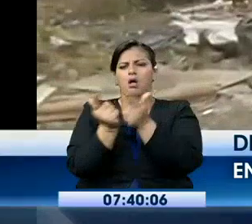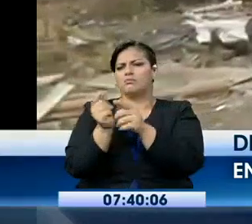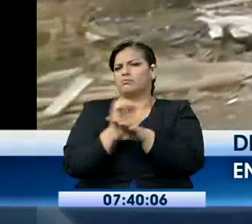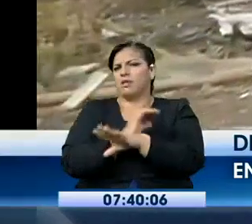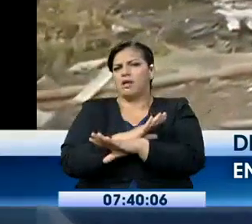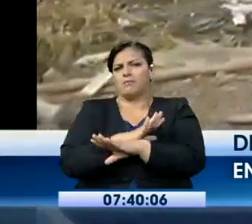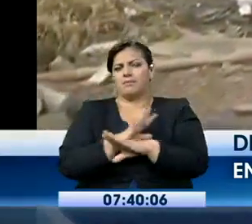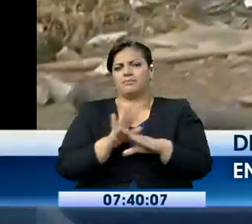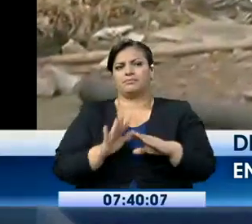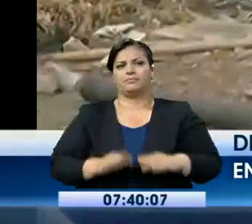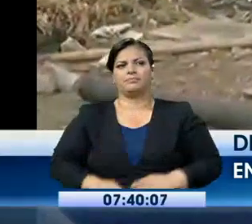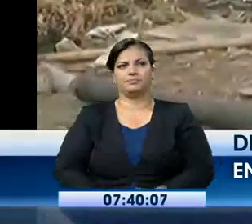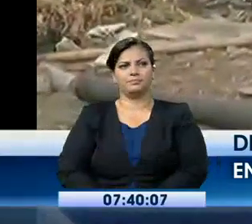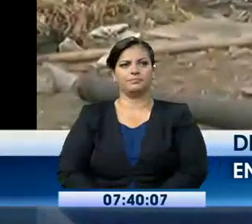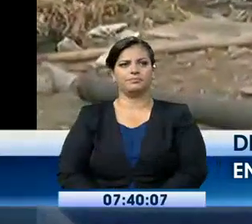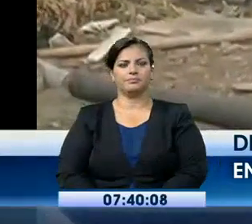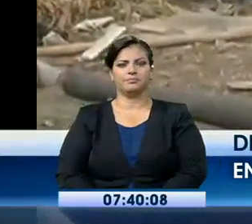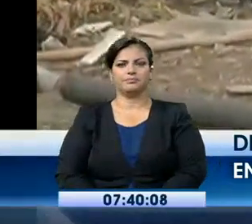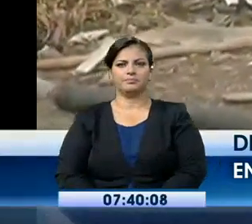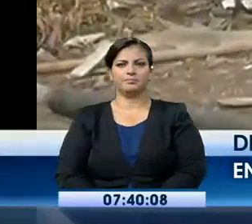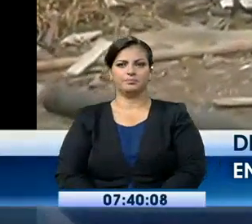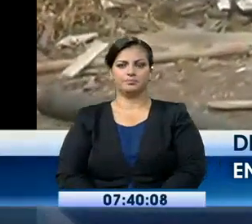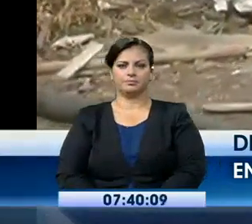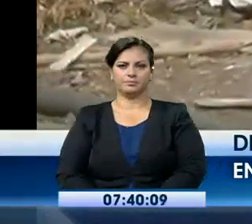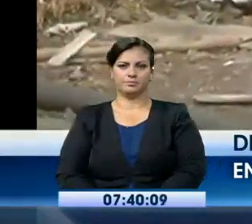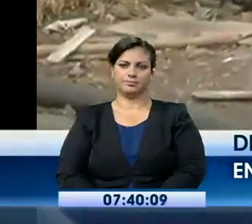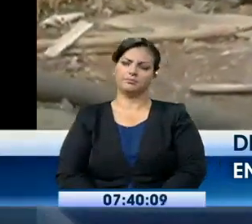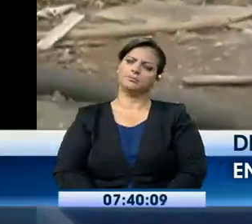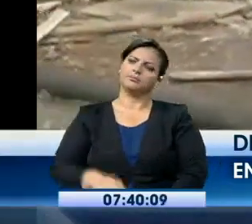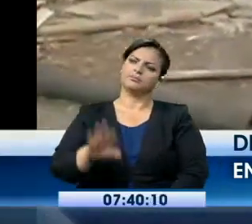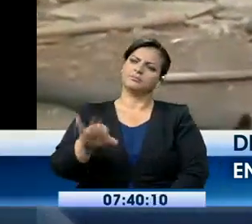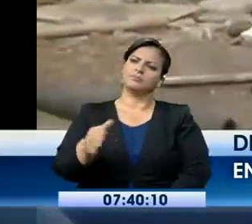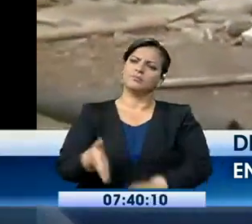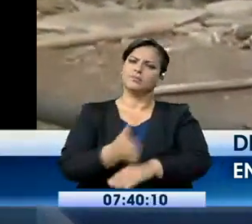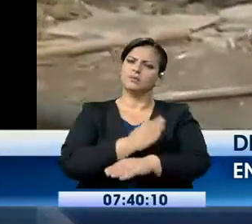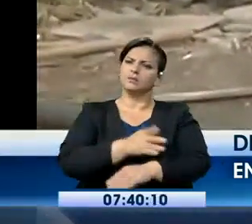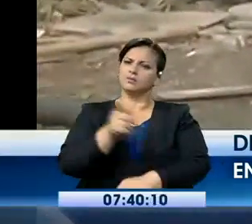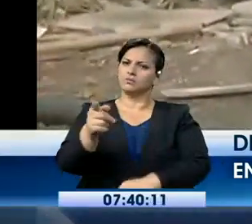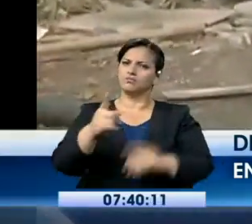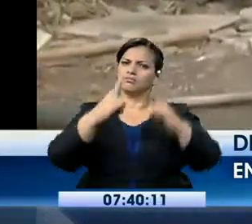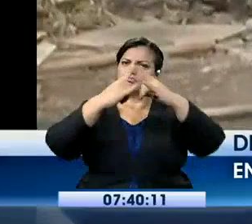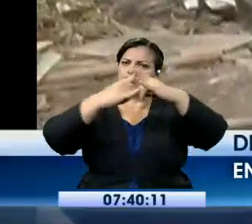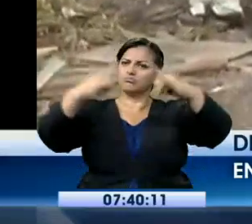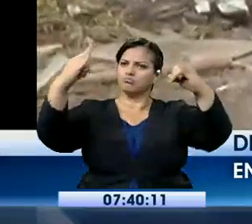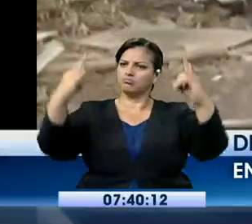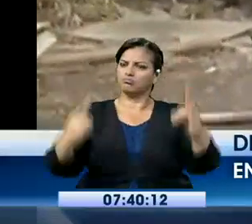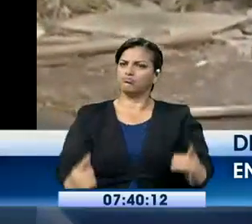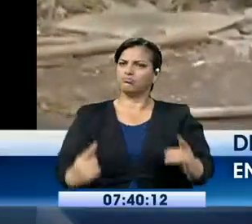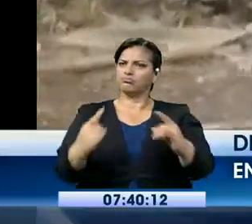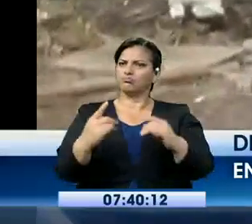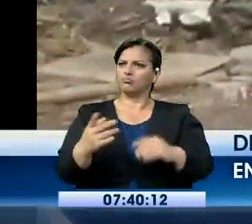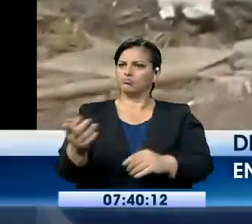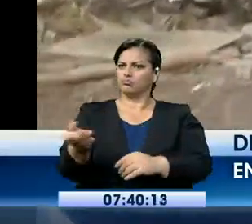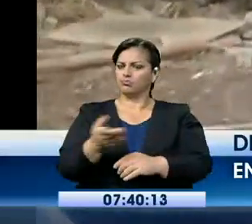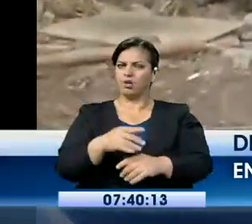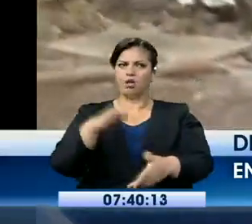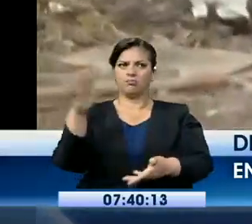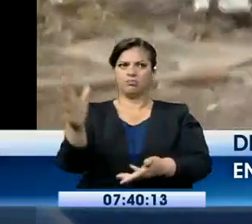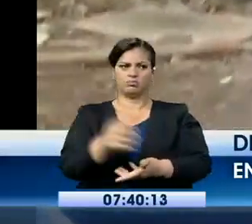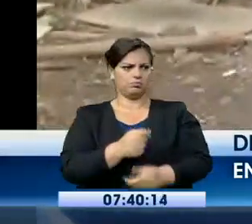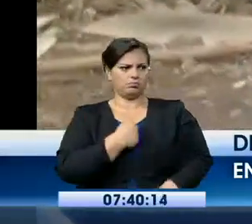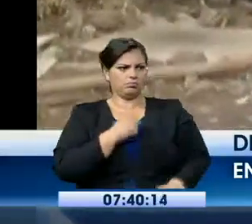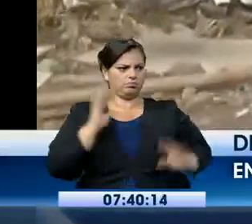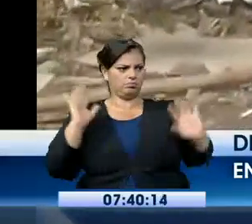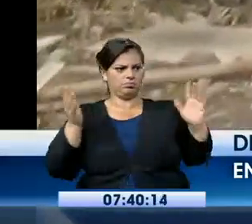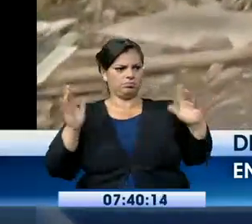había poca nada más. Ahora, su vivienda, lo que usted había levantado aquí a manera de vivienda, ¿qué pasó? ¿También la tumbaron? Ajá. No sé, no te tenía nada aquí mismo, todo